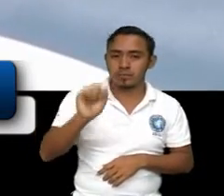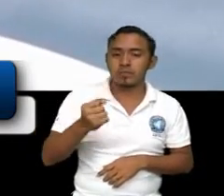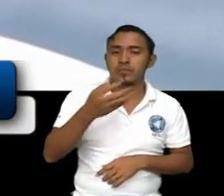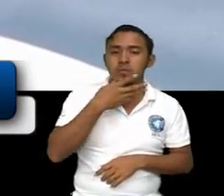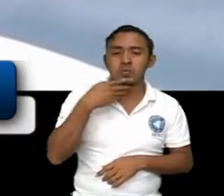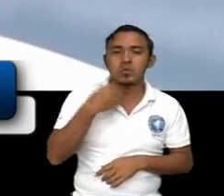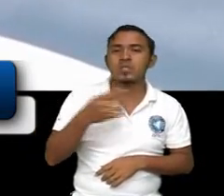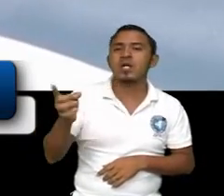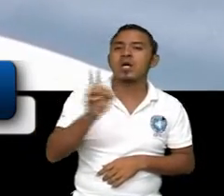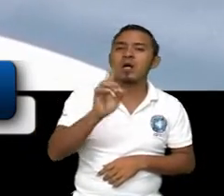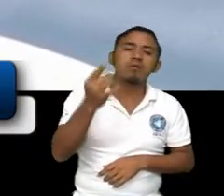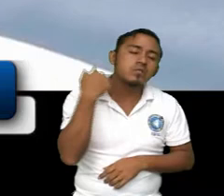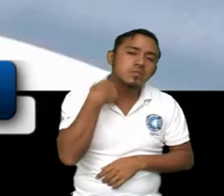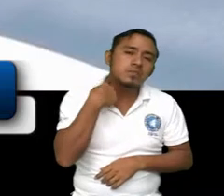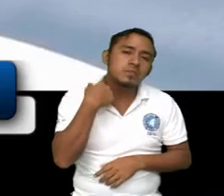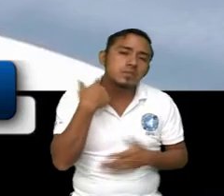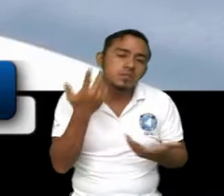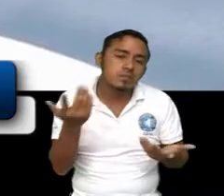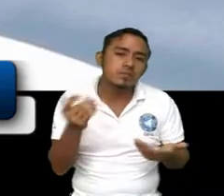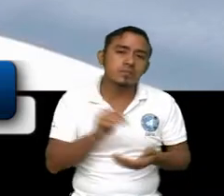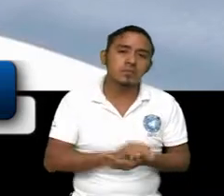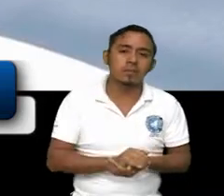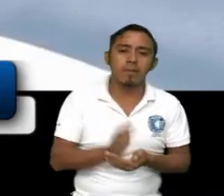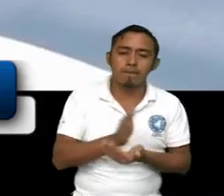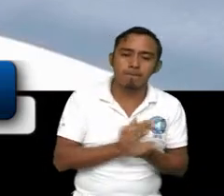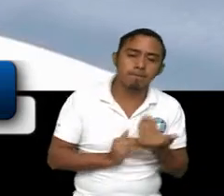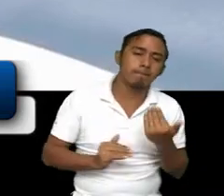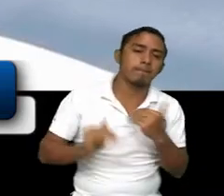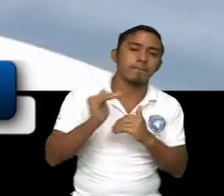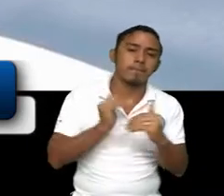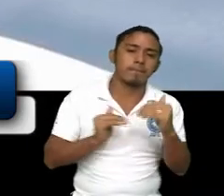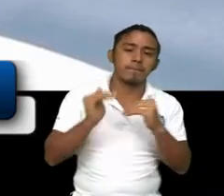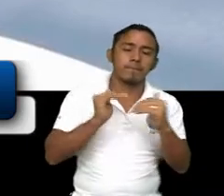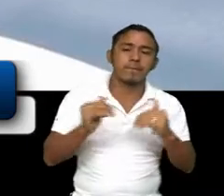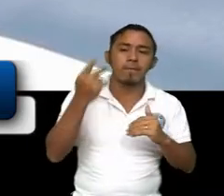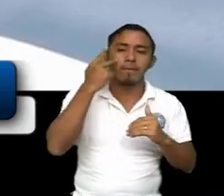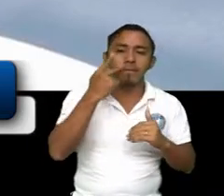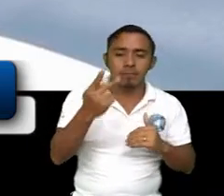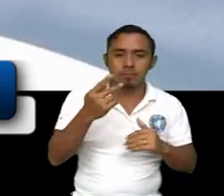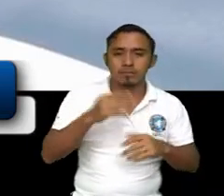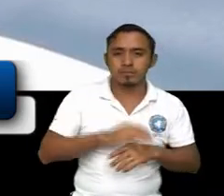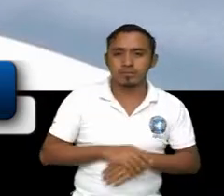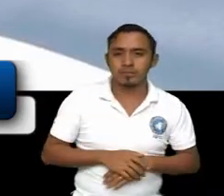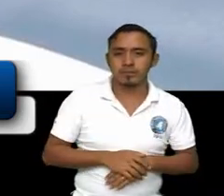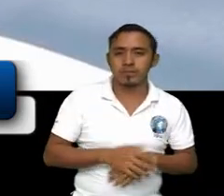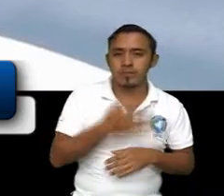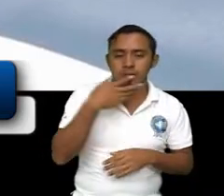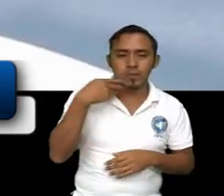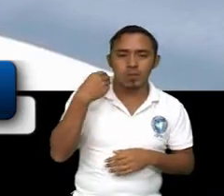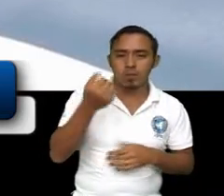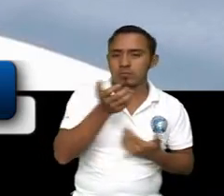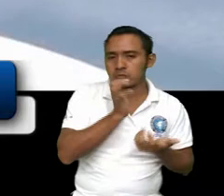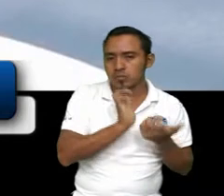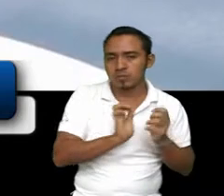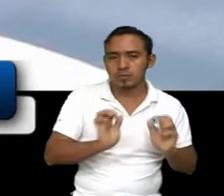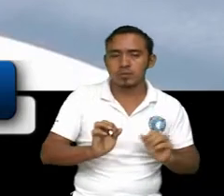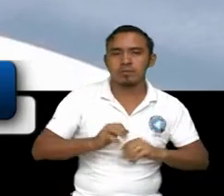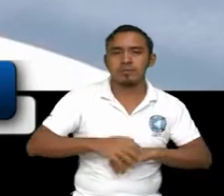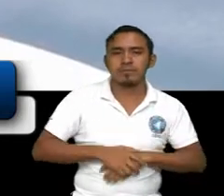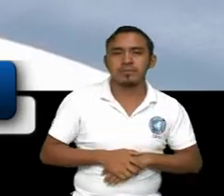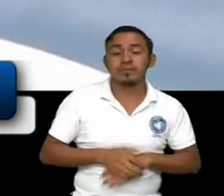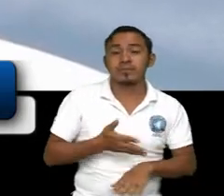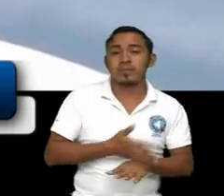suele aparecer con mayor frecuencia o es más notorio en el caso de los jóvenes los niños bueno